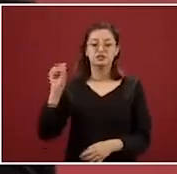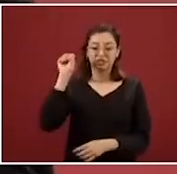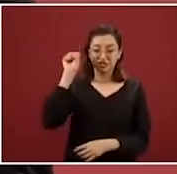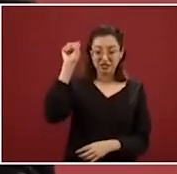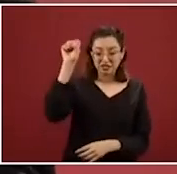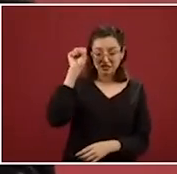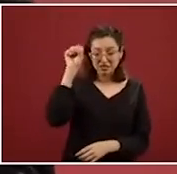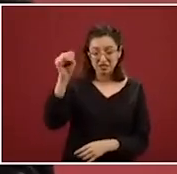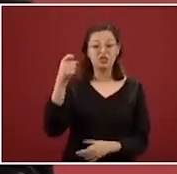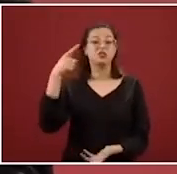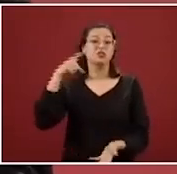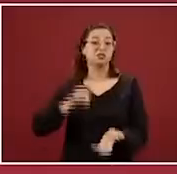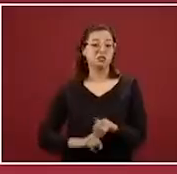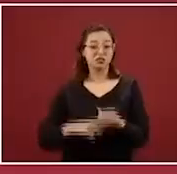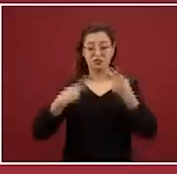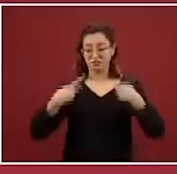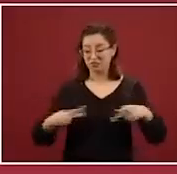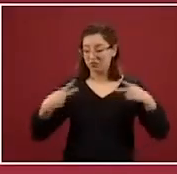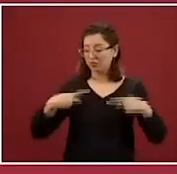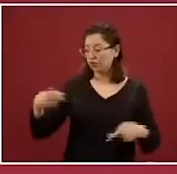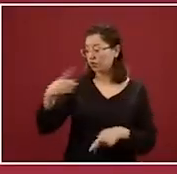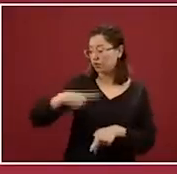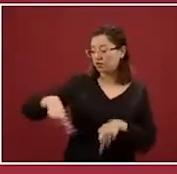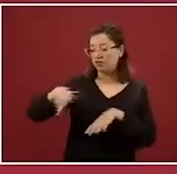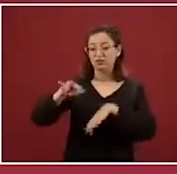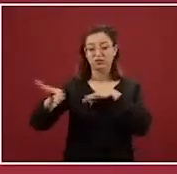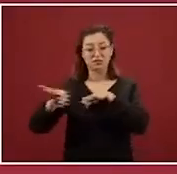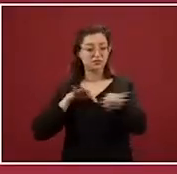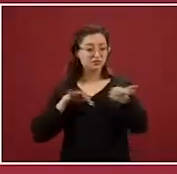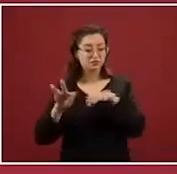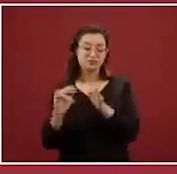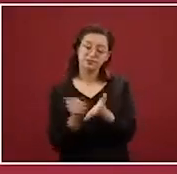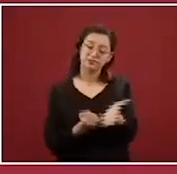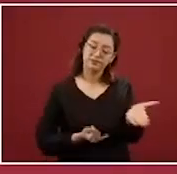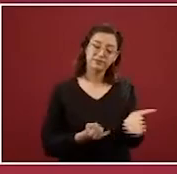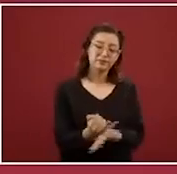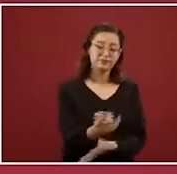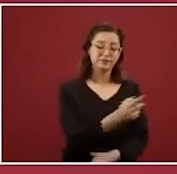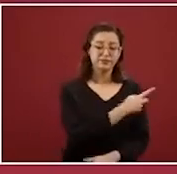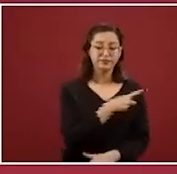los trabajadores los que decidan.